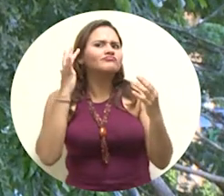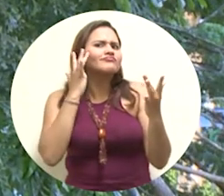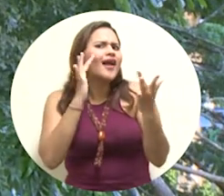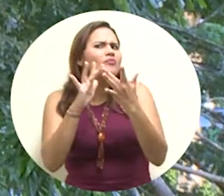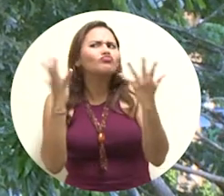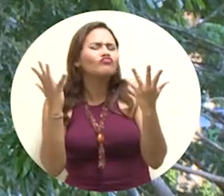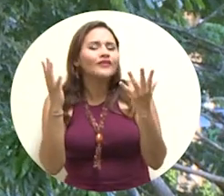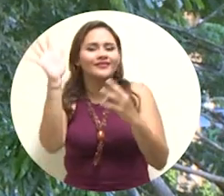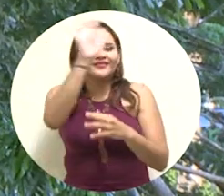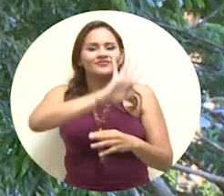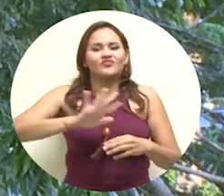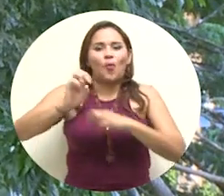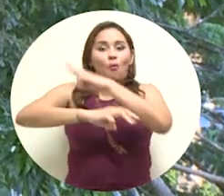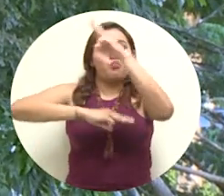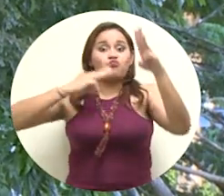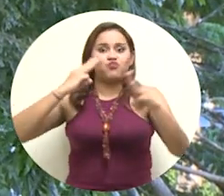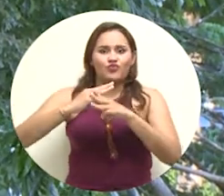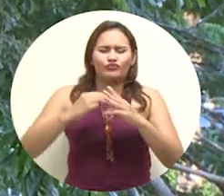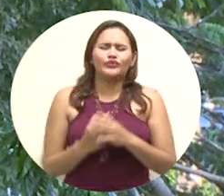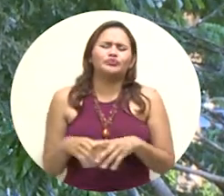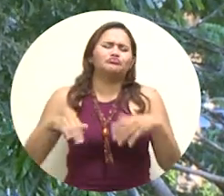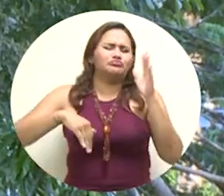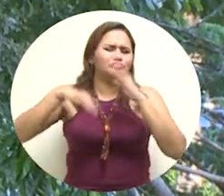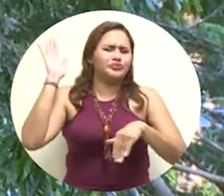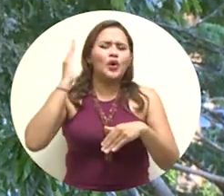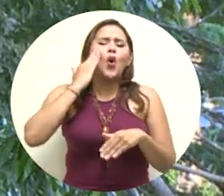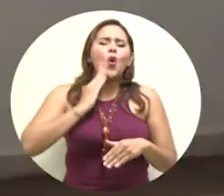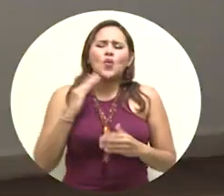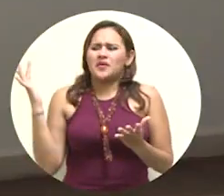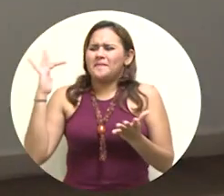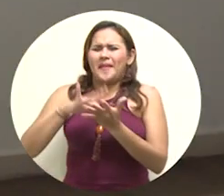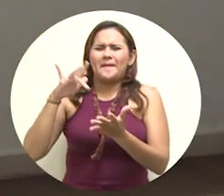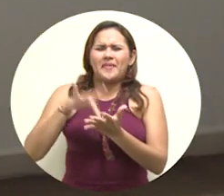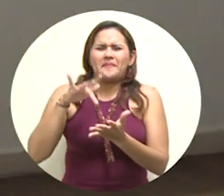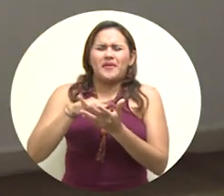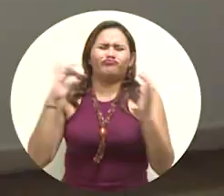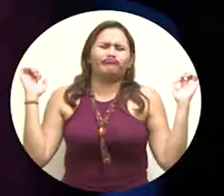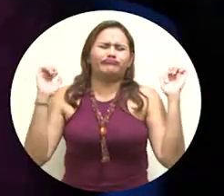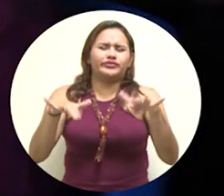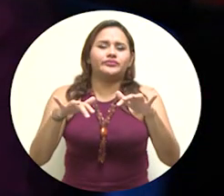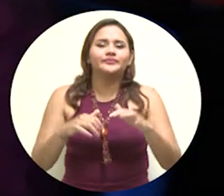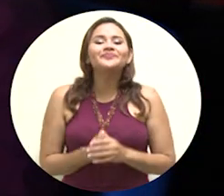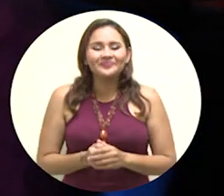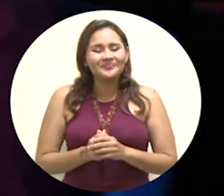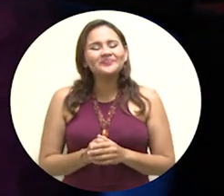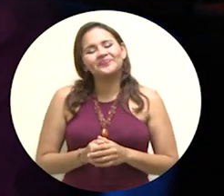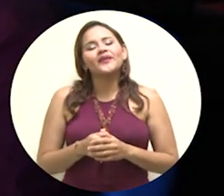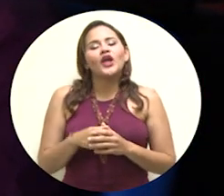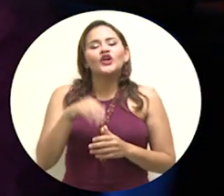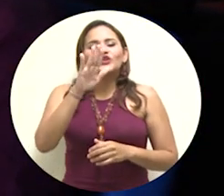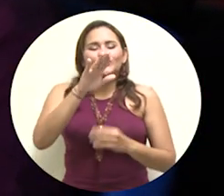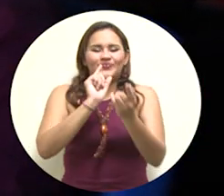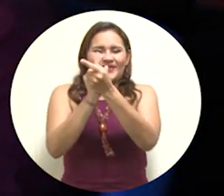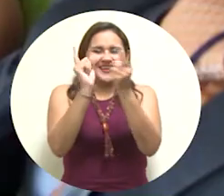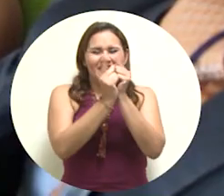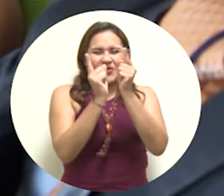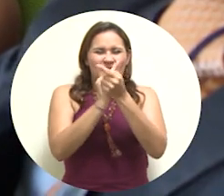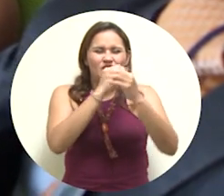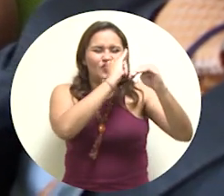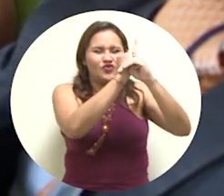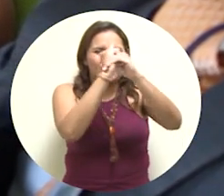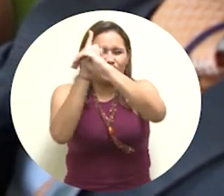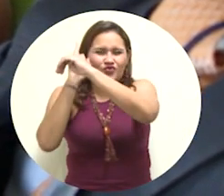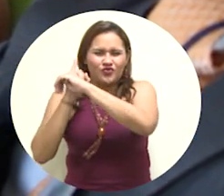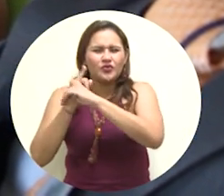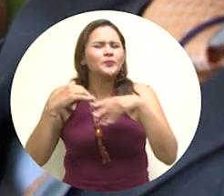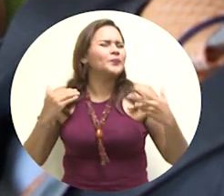conocimientos de decenas de jóvenes que participaron del encuentro internacional. En un esfuerzo interinstitucional, La Universidad del Magdalena y